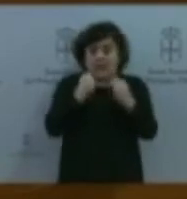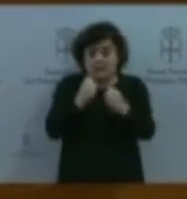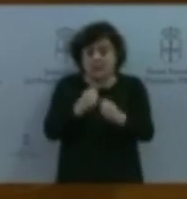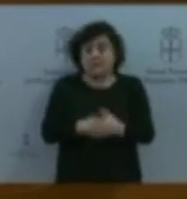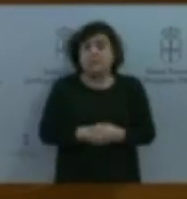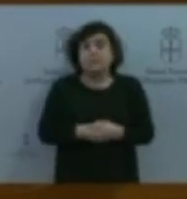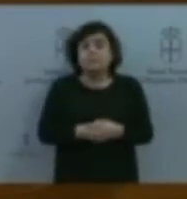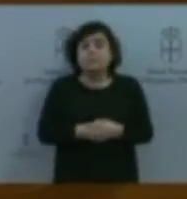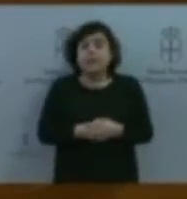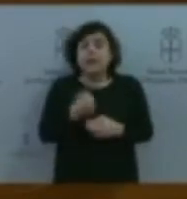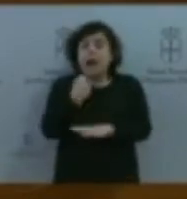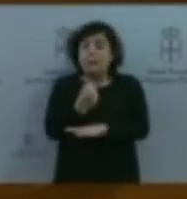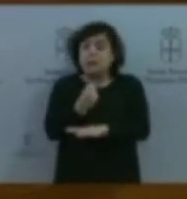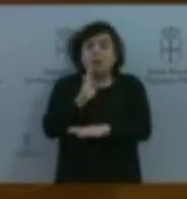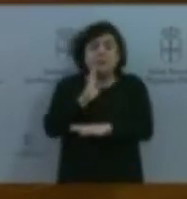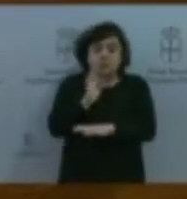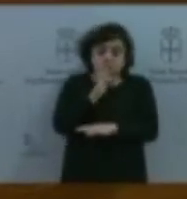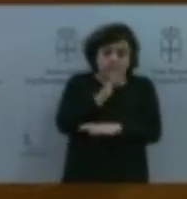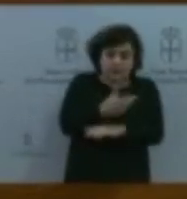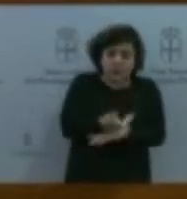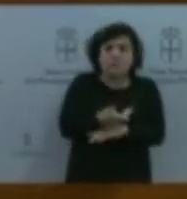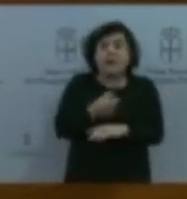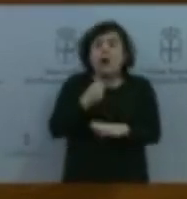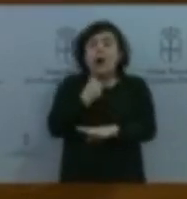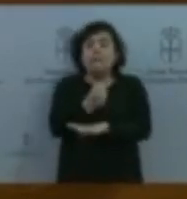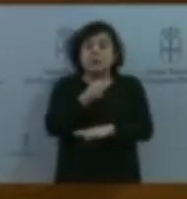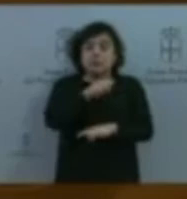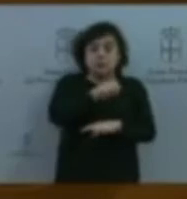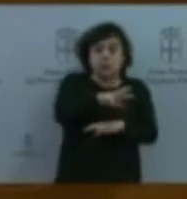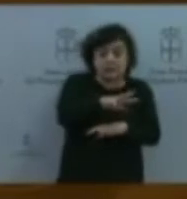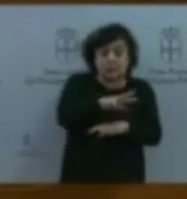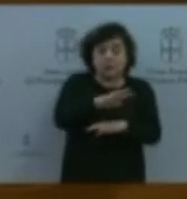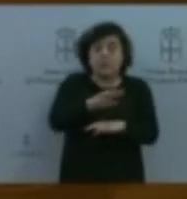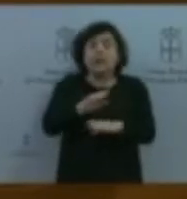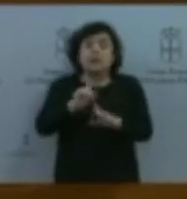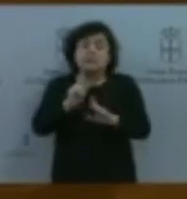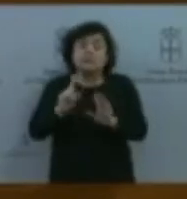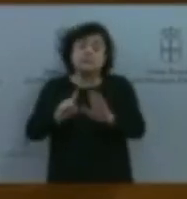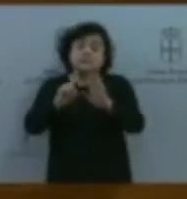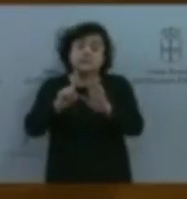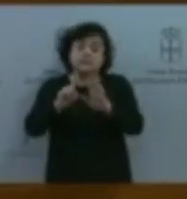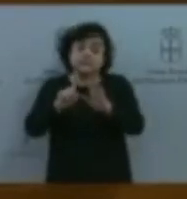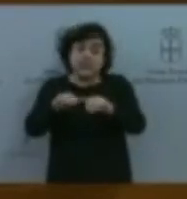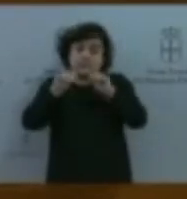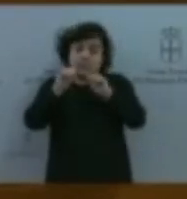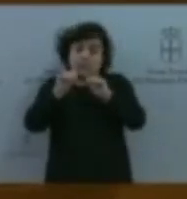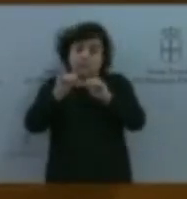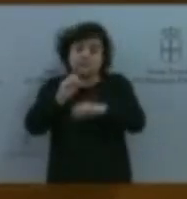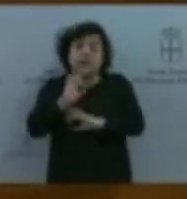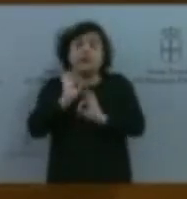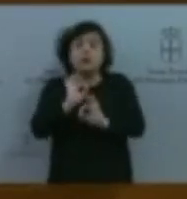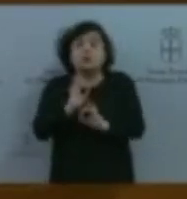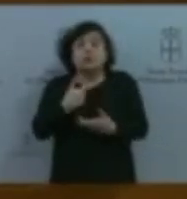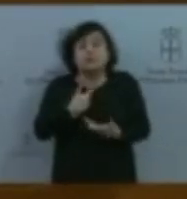14, 7 les vamos a votar en contra y vamos a hacer 6 abstenciones. en materia de dotar de estabilidad